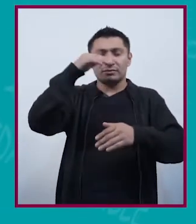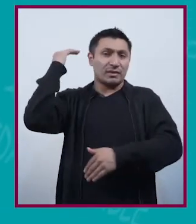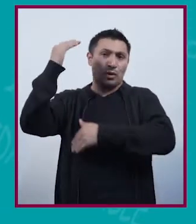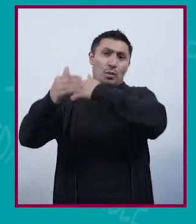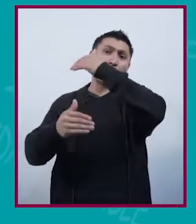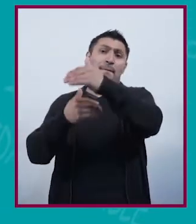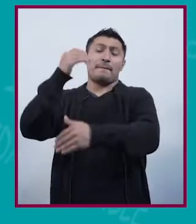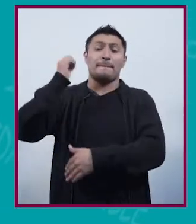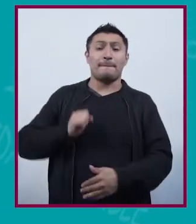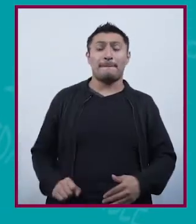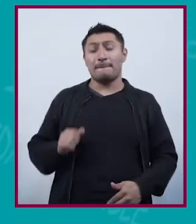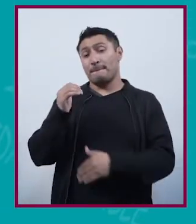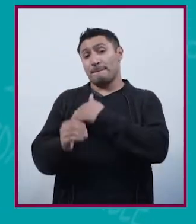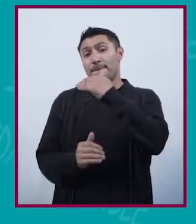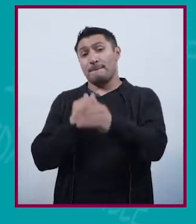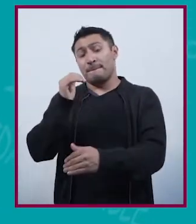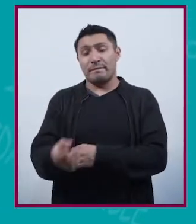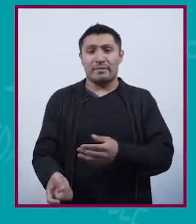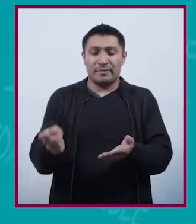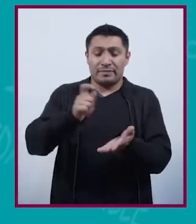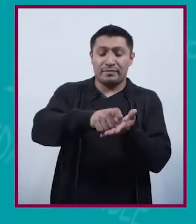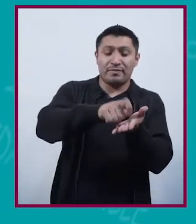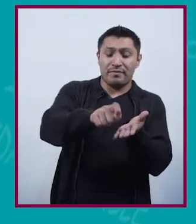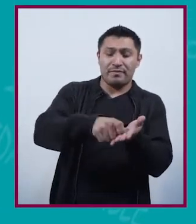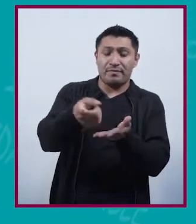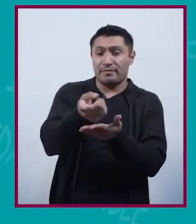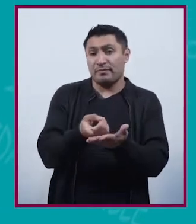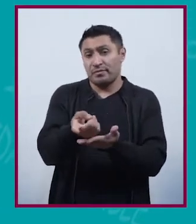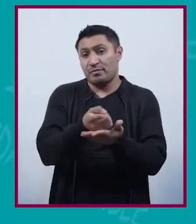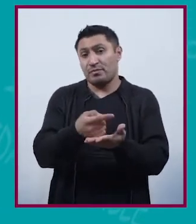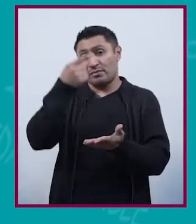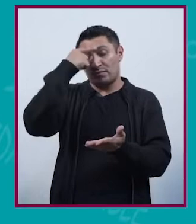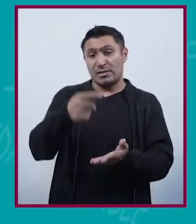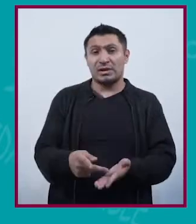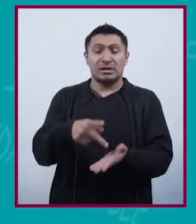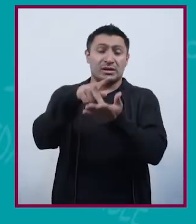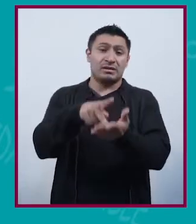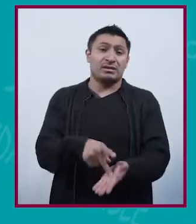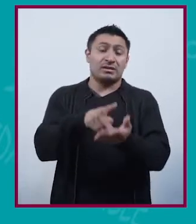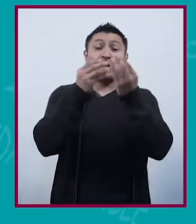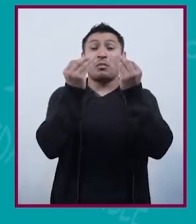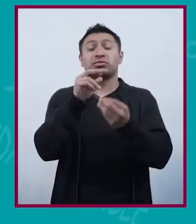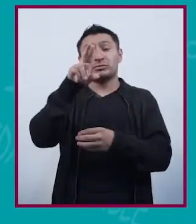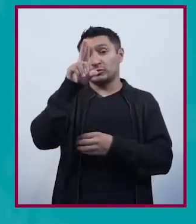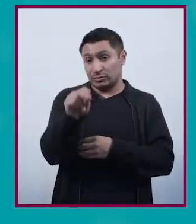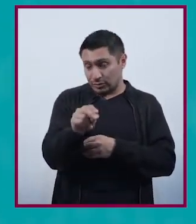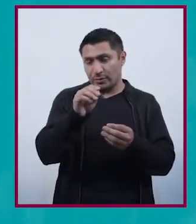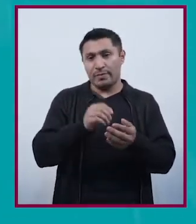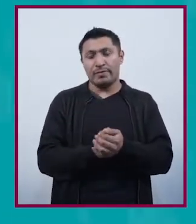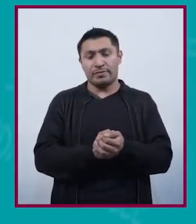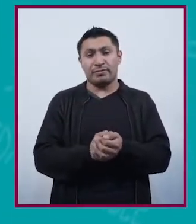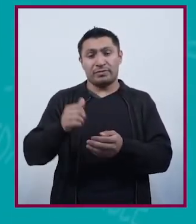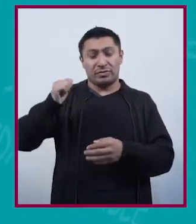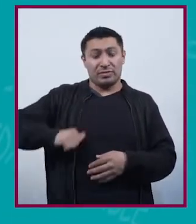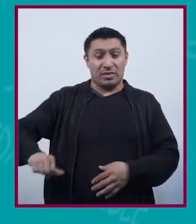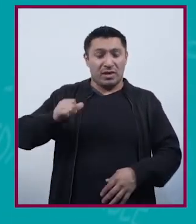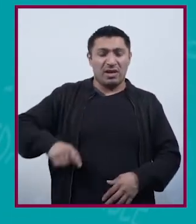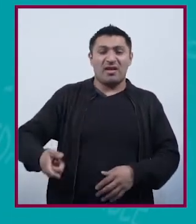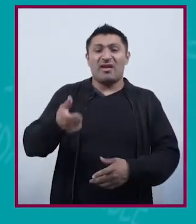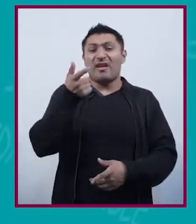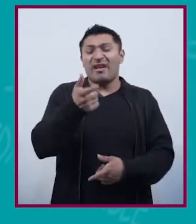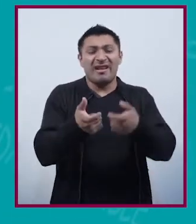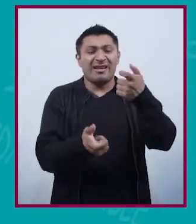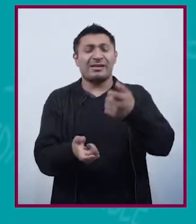después, con el transcurrir de los siglos, se les grabaron inscripciones y dibujos para que no pesaran tanto. Las monedas más antiguas